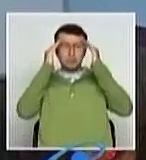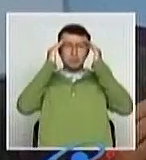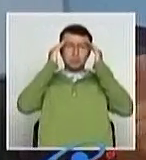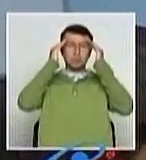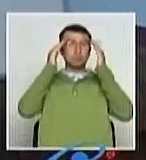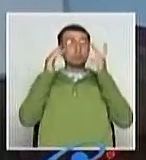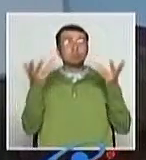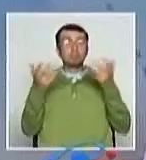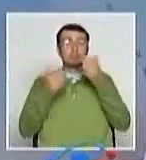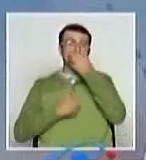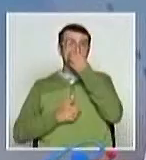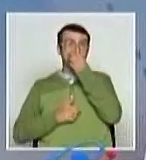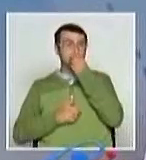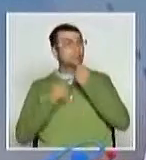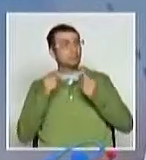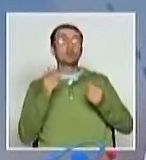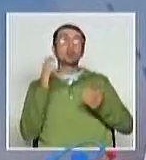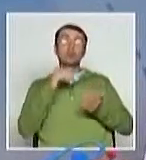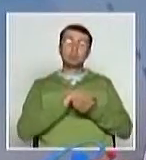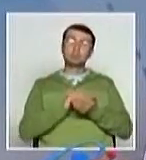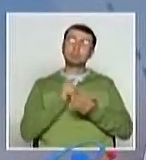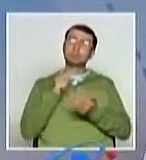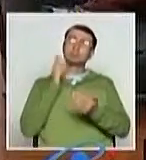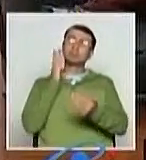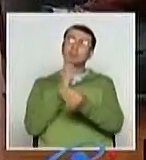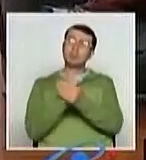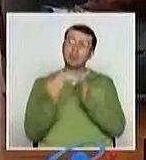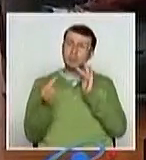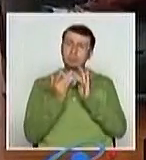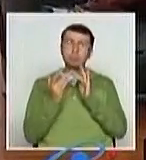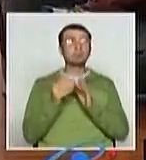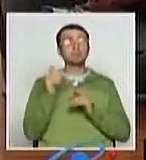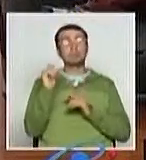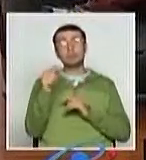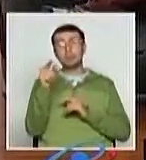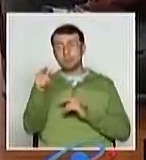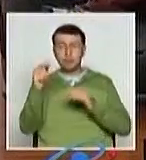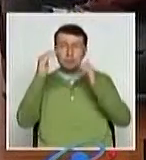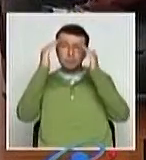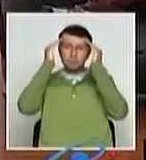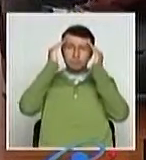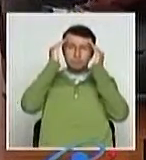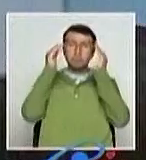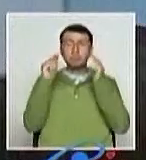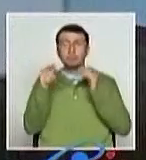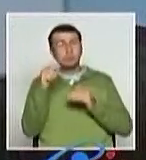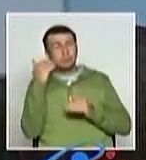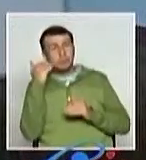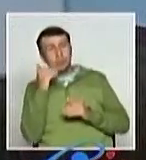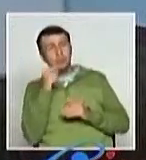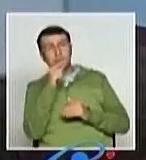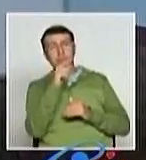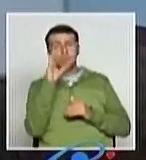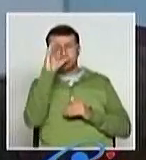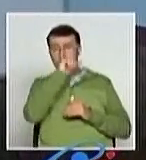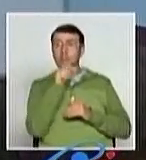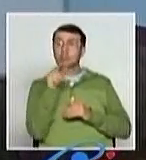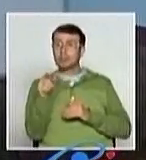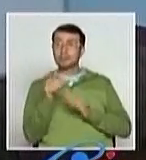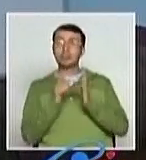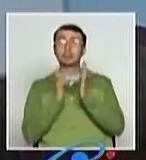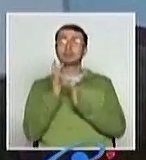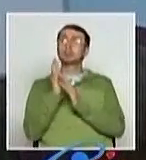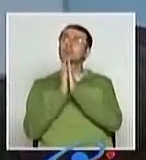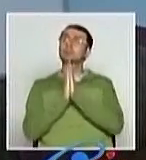nuevamente toma su directorio pide la cita cuando va donde la psicóloga la señora cabe anar que es cristiana la psicóloga